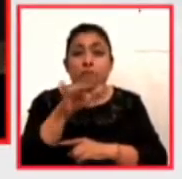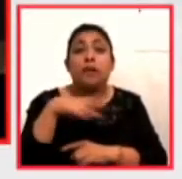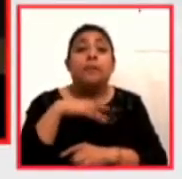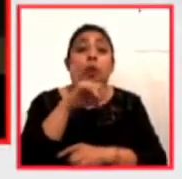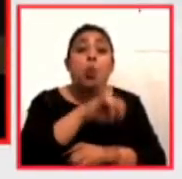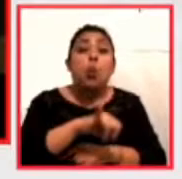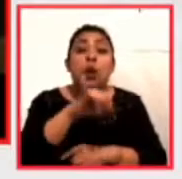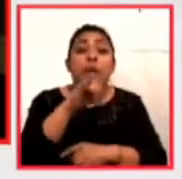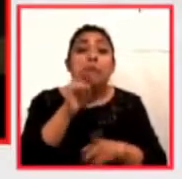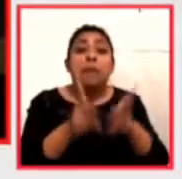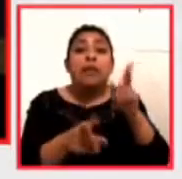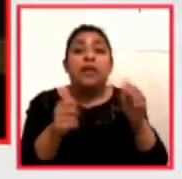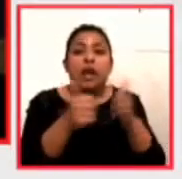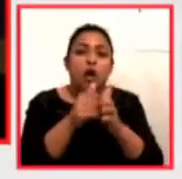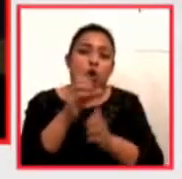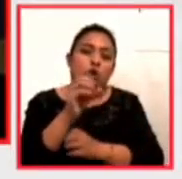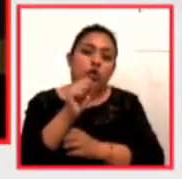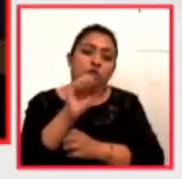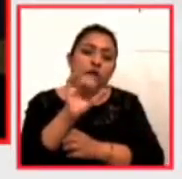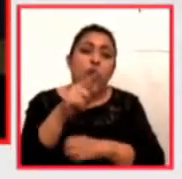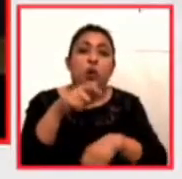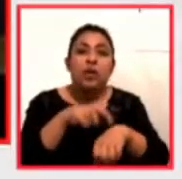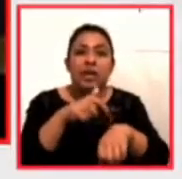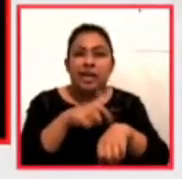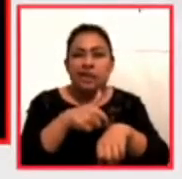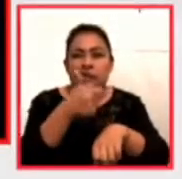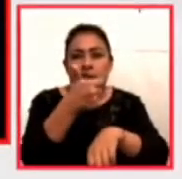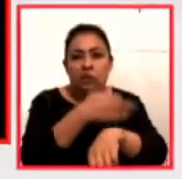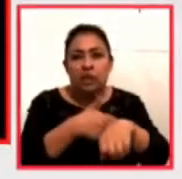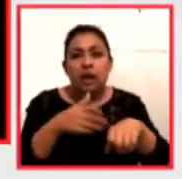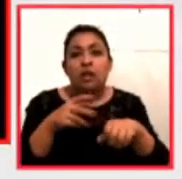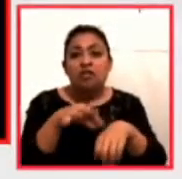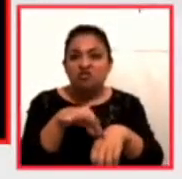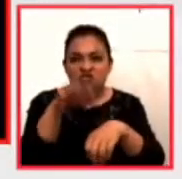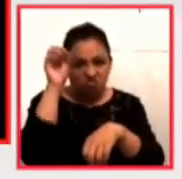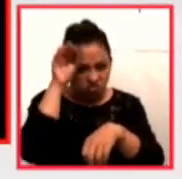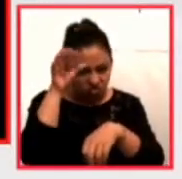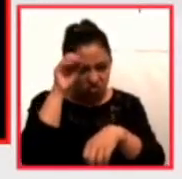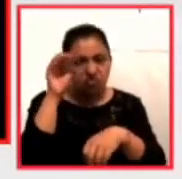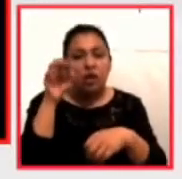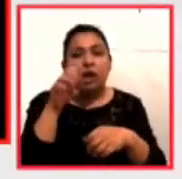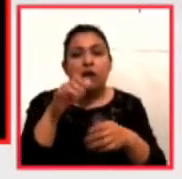Óscar Uriel a las 18 horas en vivo por el canal Cultura en Directo.unam en